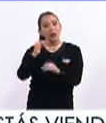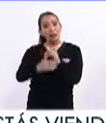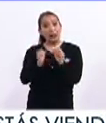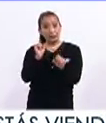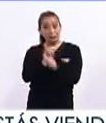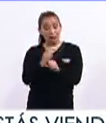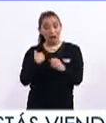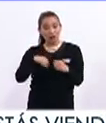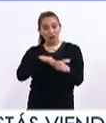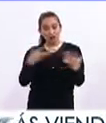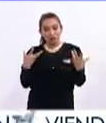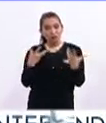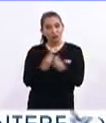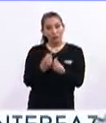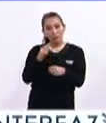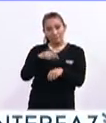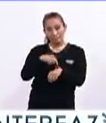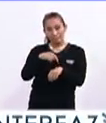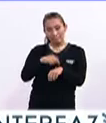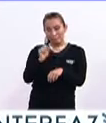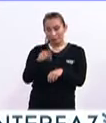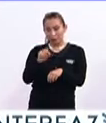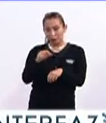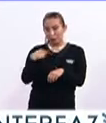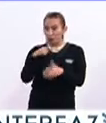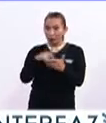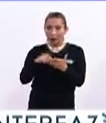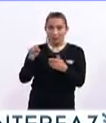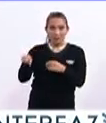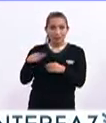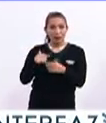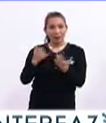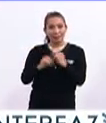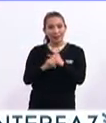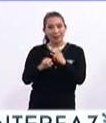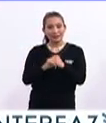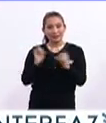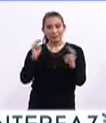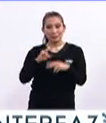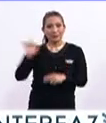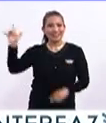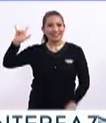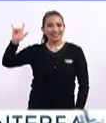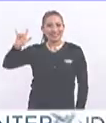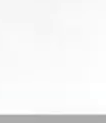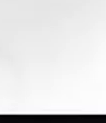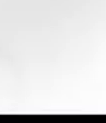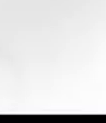semana mañana con nosotros a la misma hora por el mismo canal y, por supuesto, las redes sociales. Hasta luego.